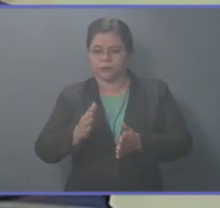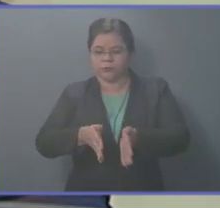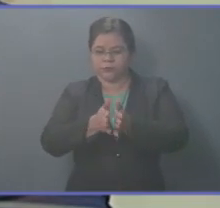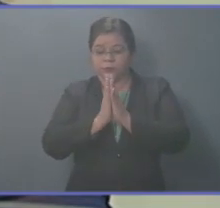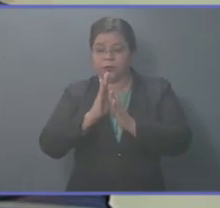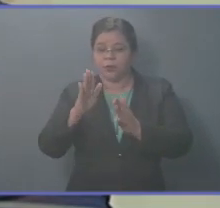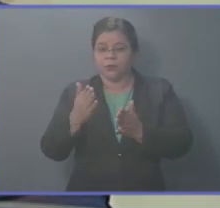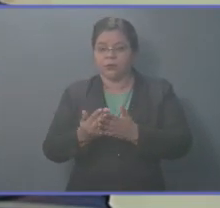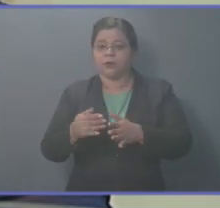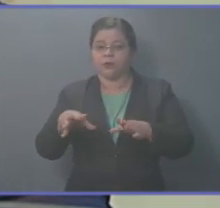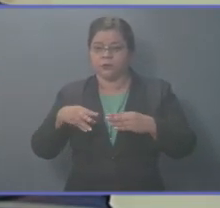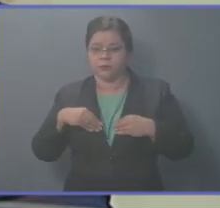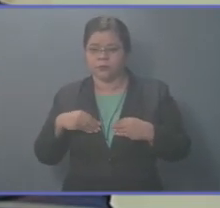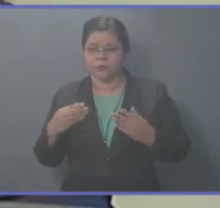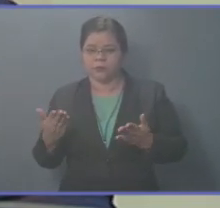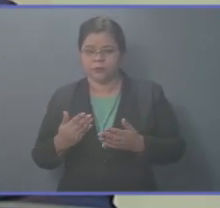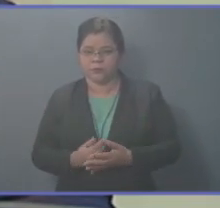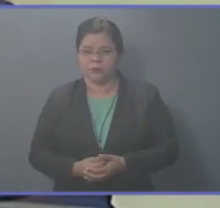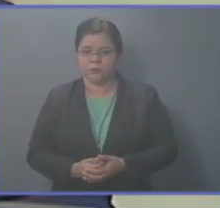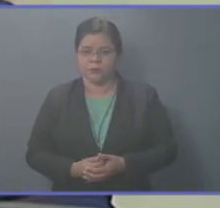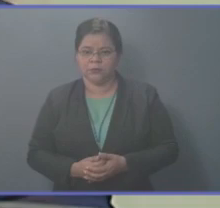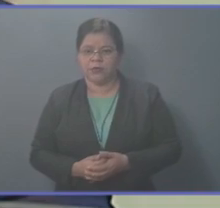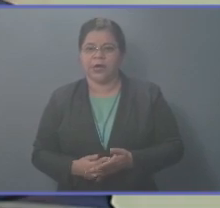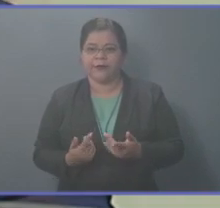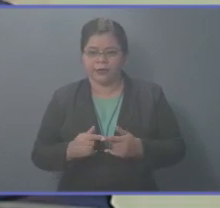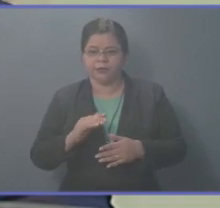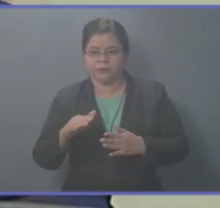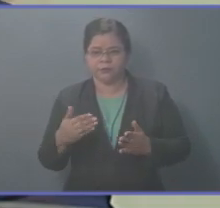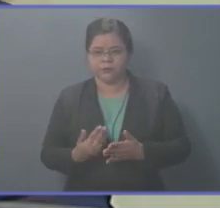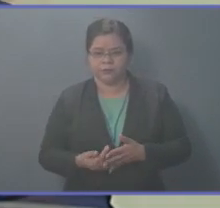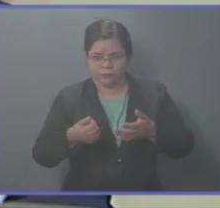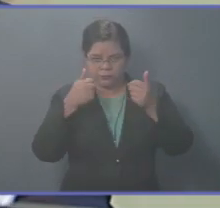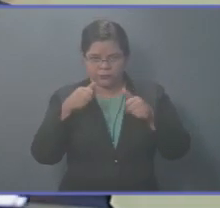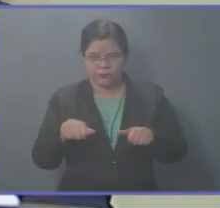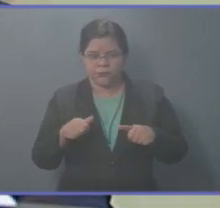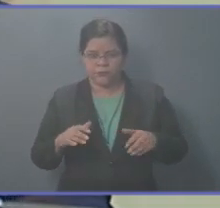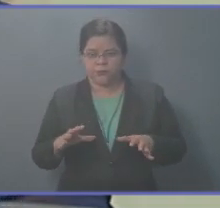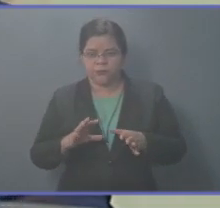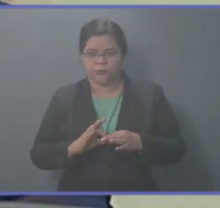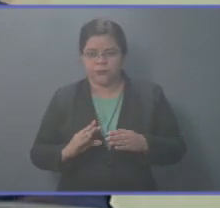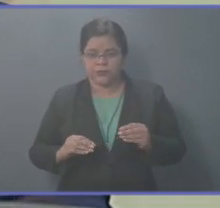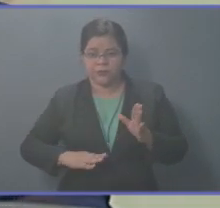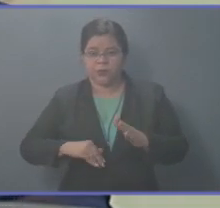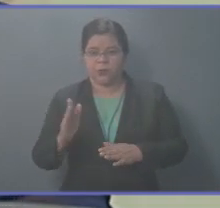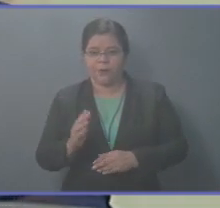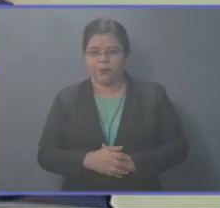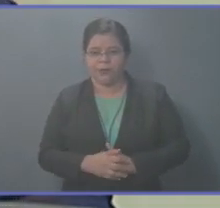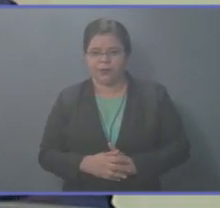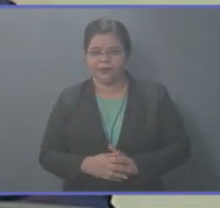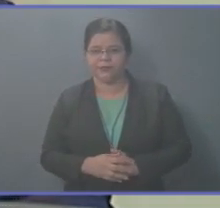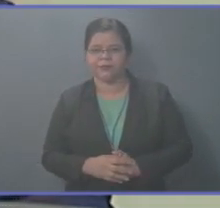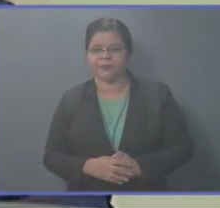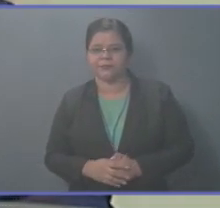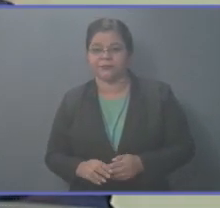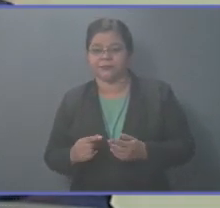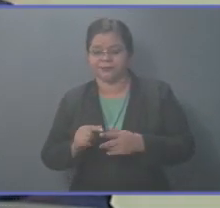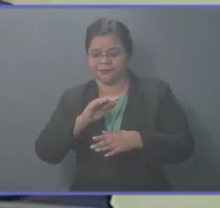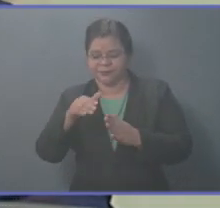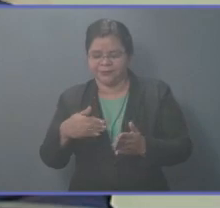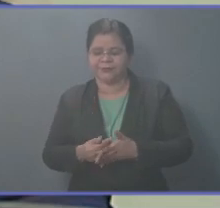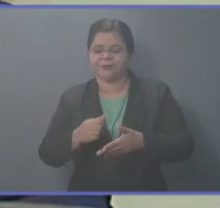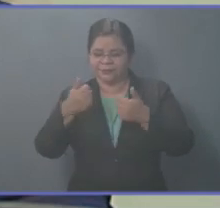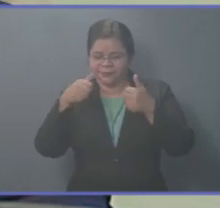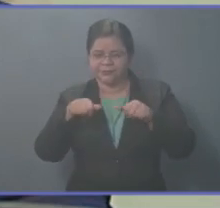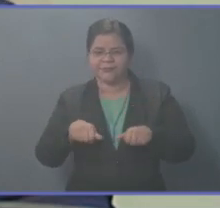de adopción de medidas cautelares se extenderá a aquellos actos que han sido resueltos directo de acuerdo